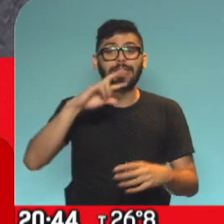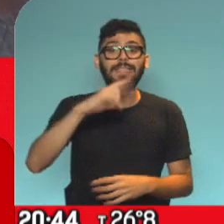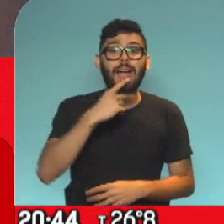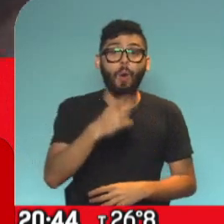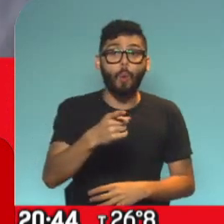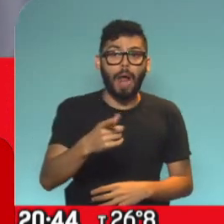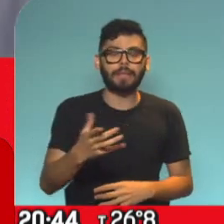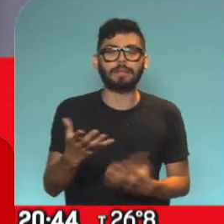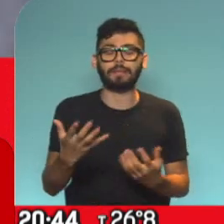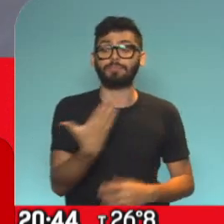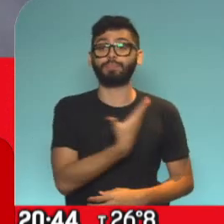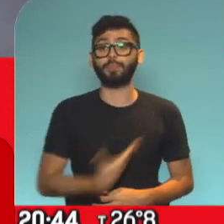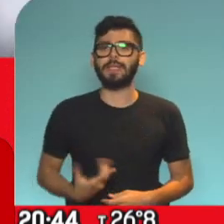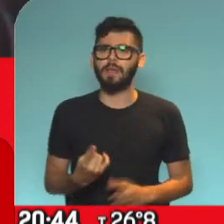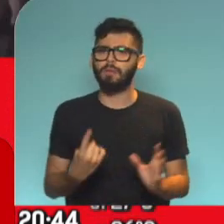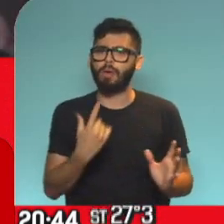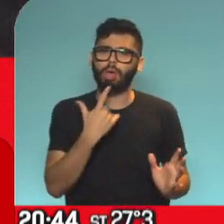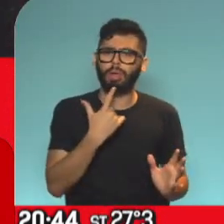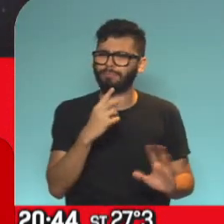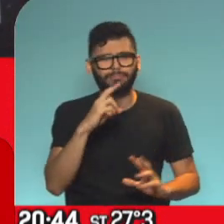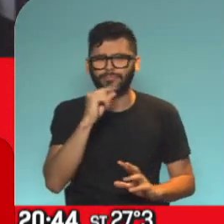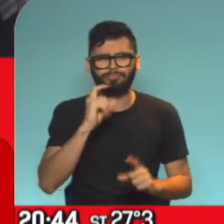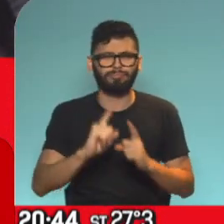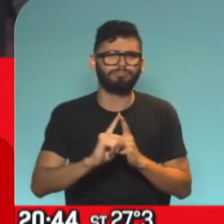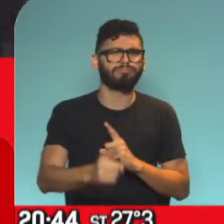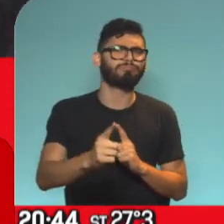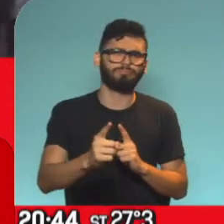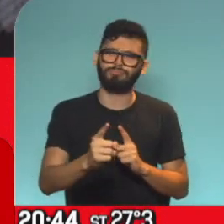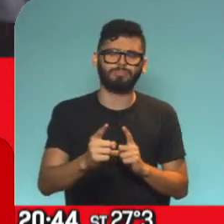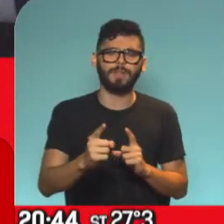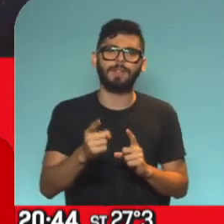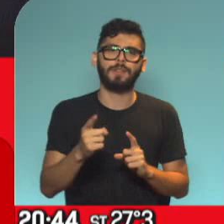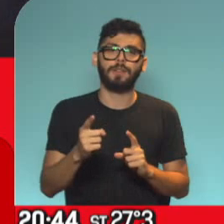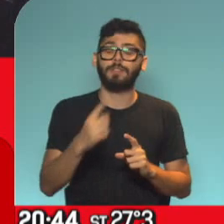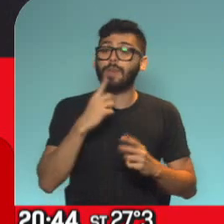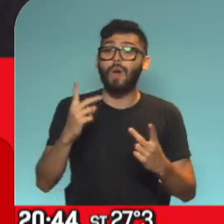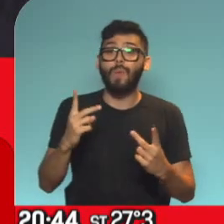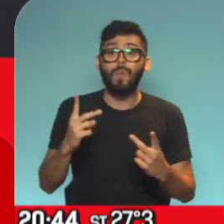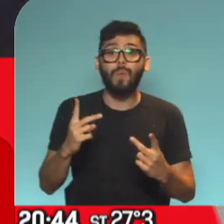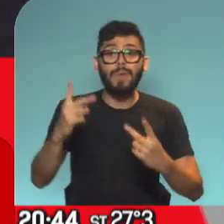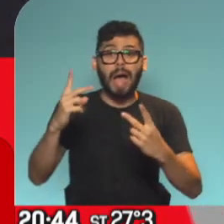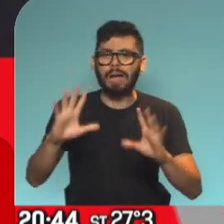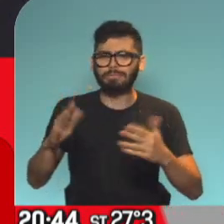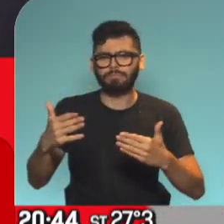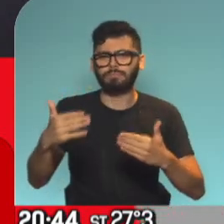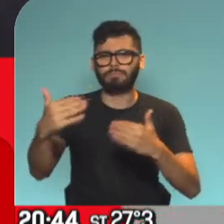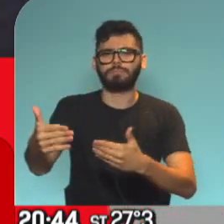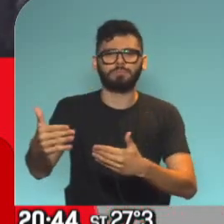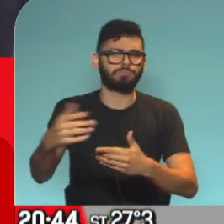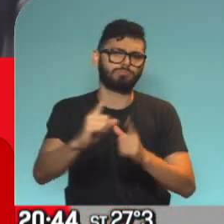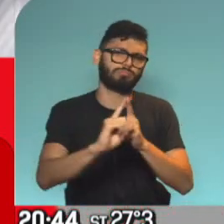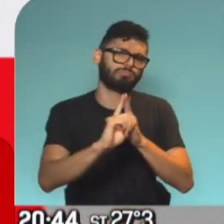Juan. El presidente no dudó y derivó su viaje y